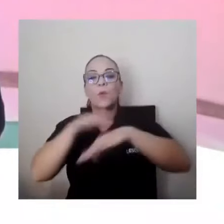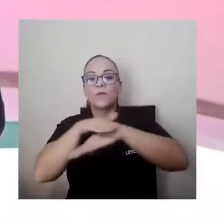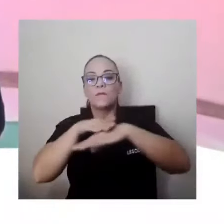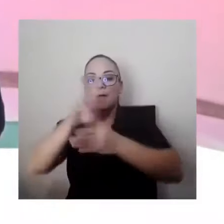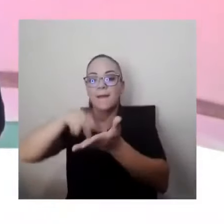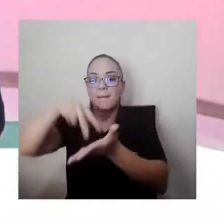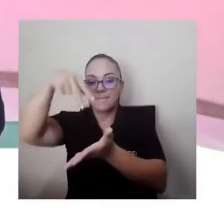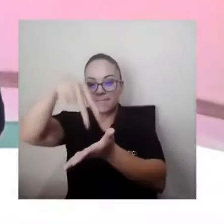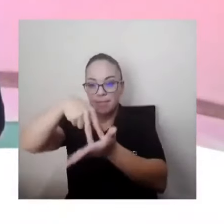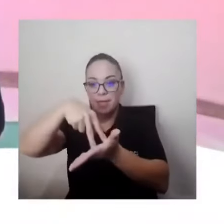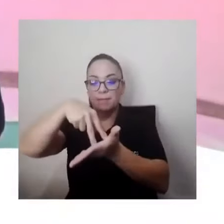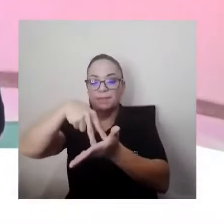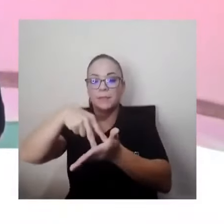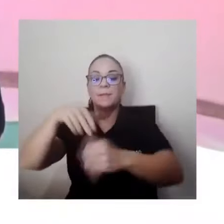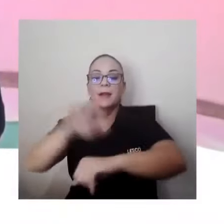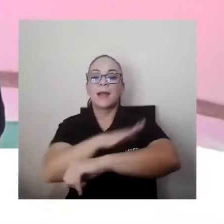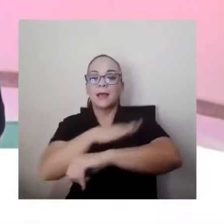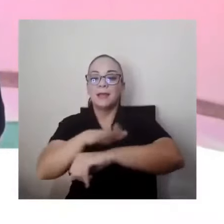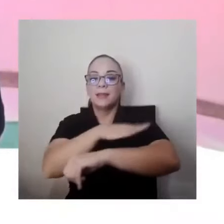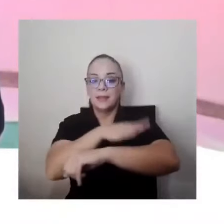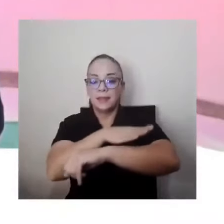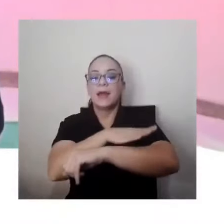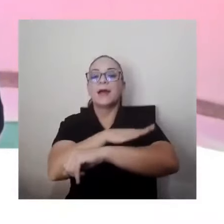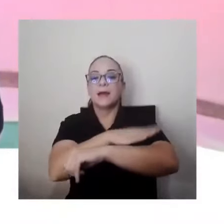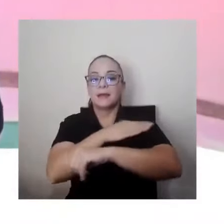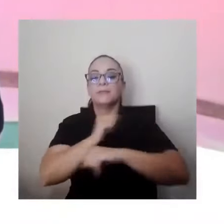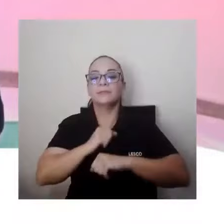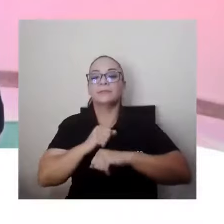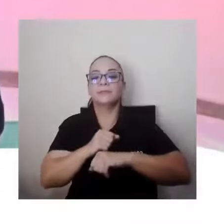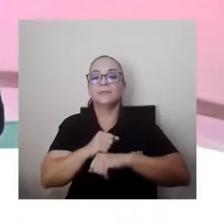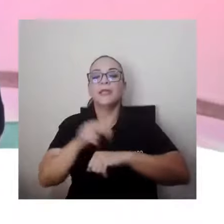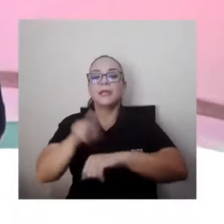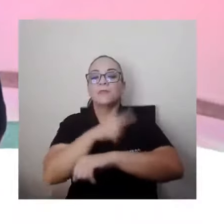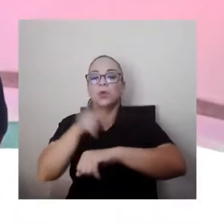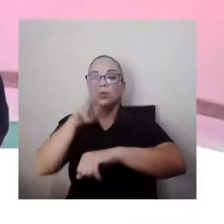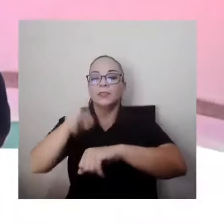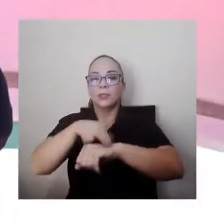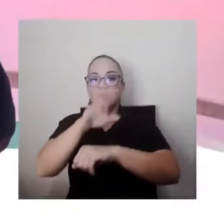pie. Entonaremos al unísono las notas de nuestro himno nacional.